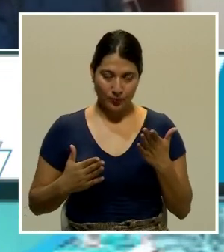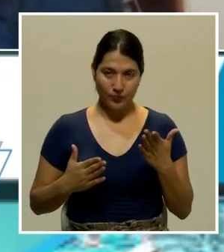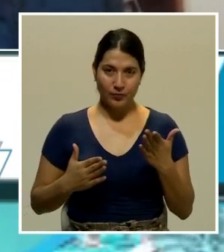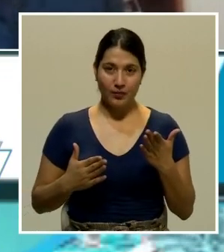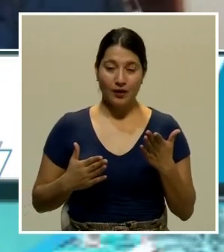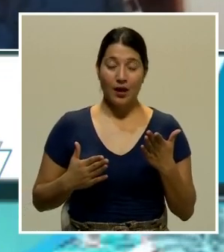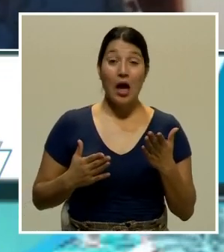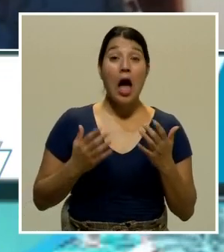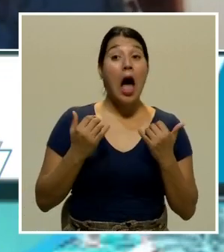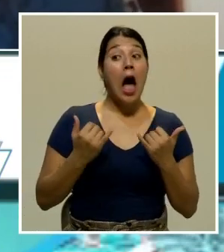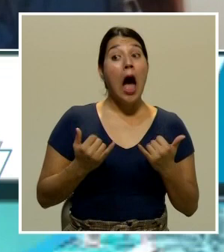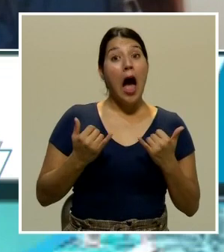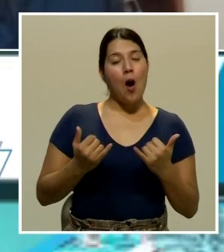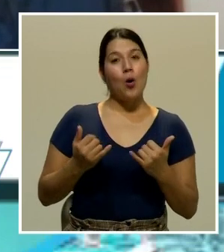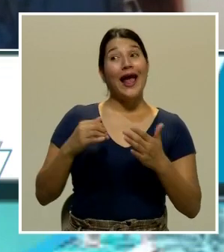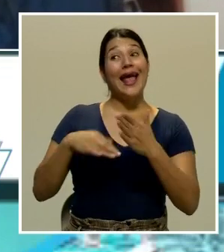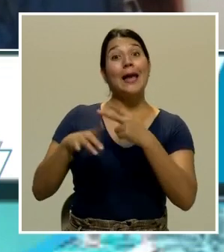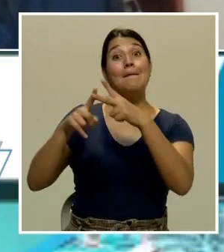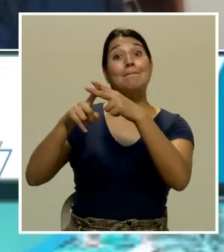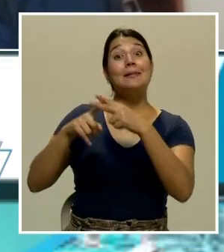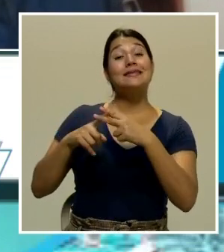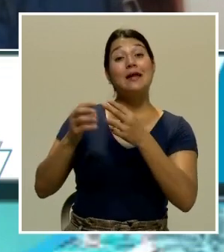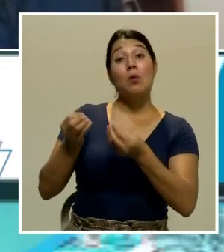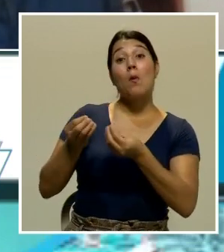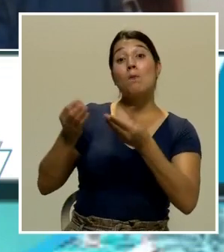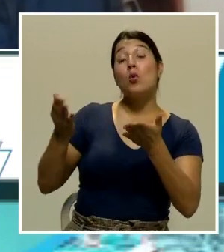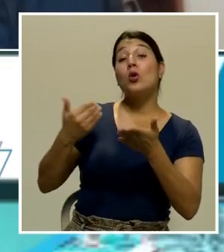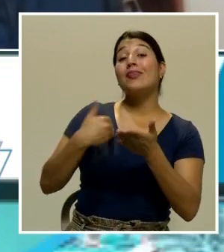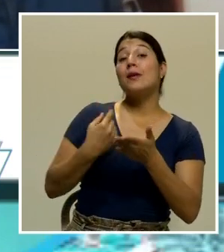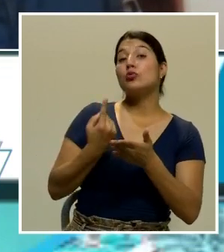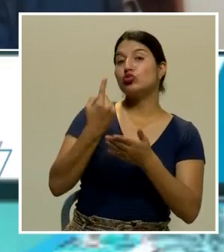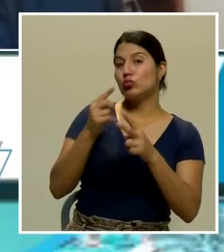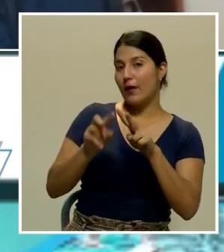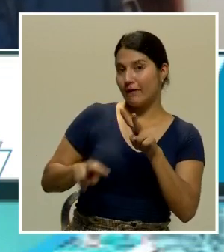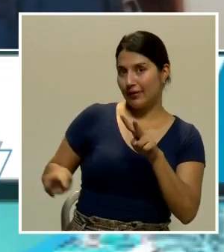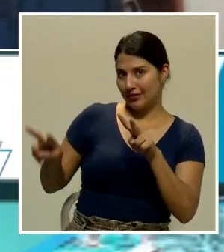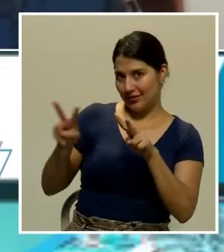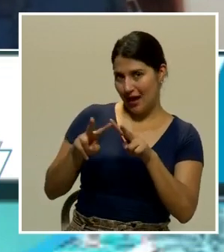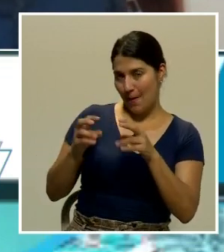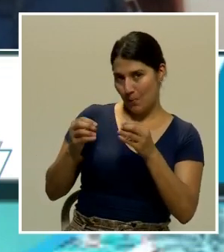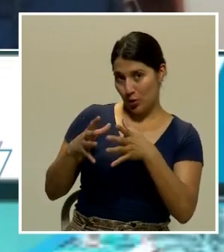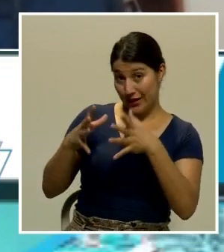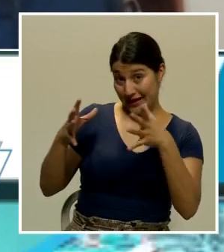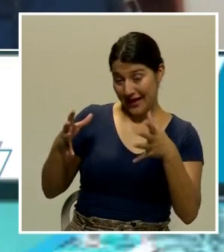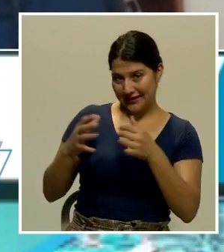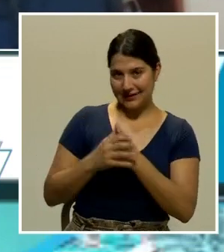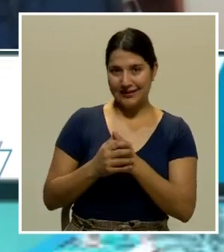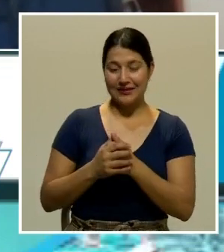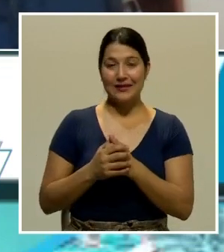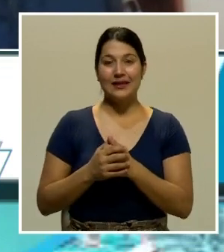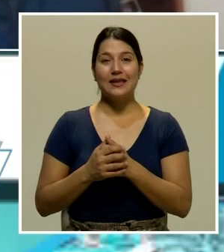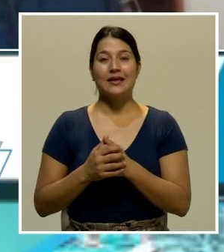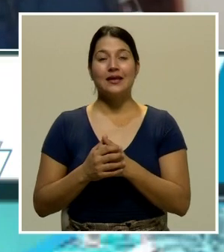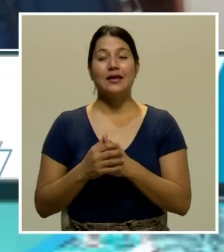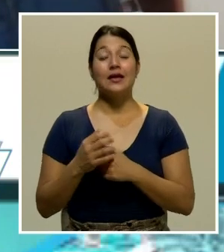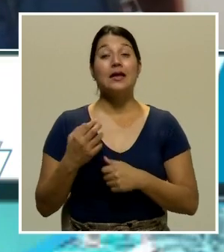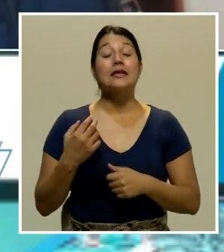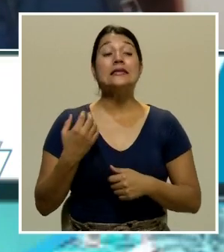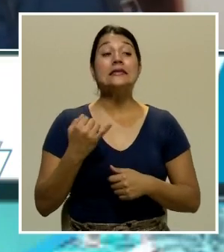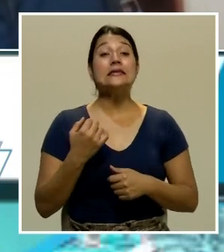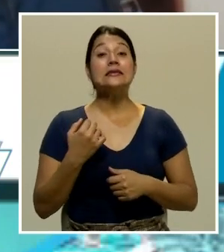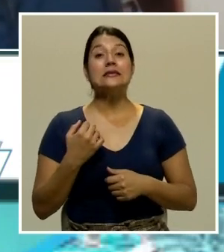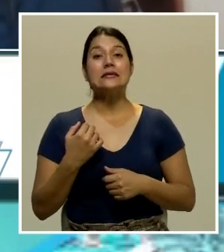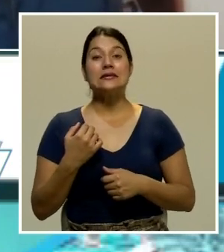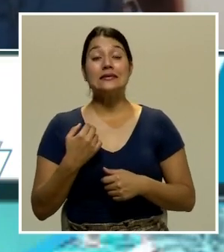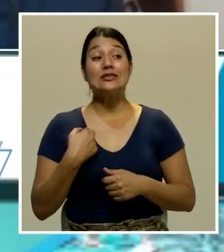En los esquemas de deuda pública existe una ventaja enorme y es que ese amigo que nos prestó los 1,000 colones no